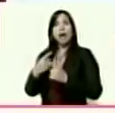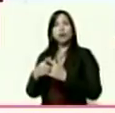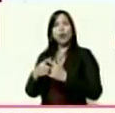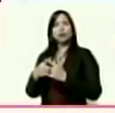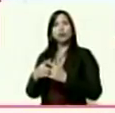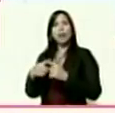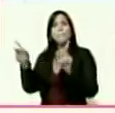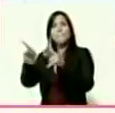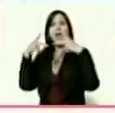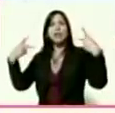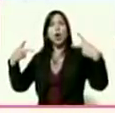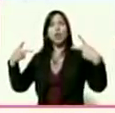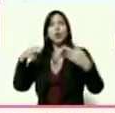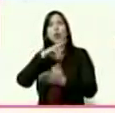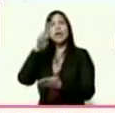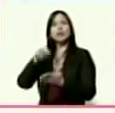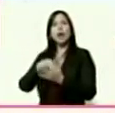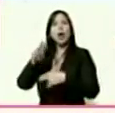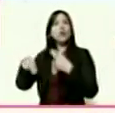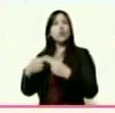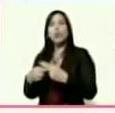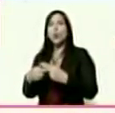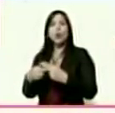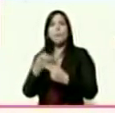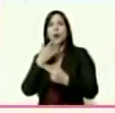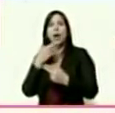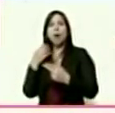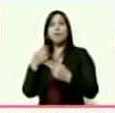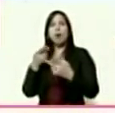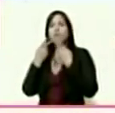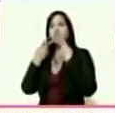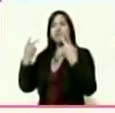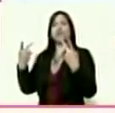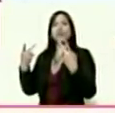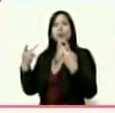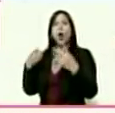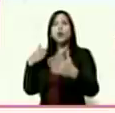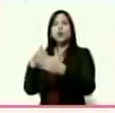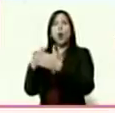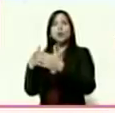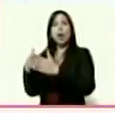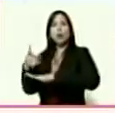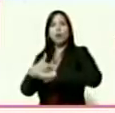y nunca sacó una nota contra los bolichicos. La sociedad de cómplices.